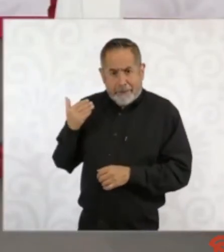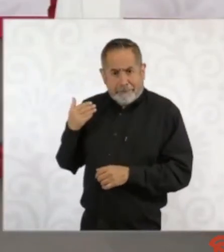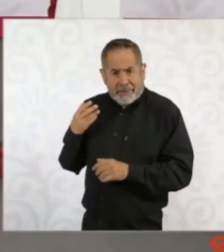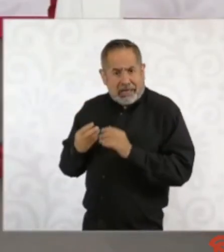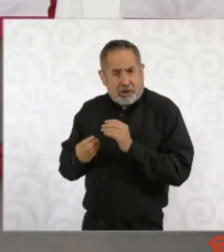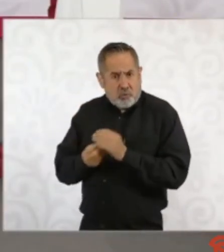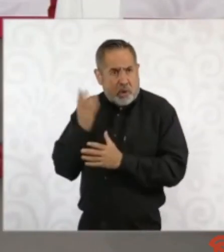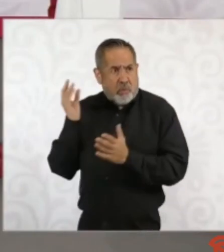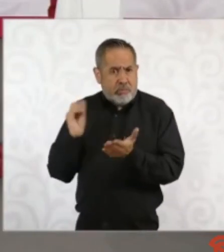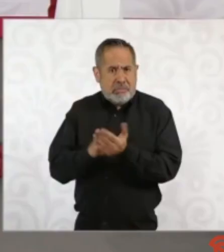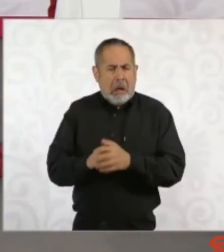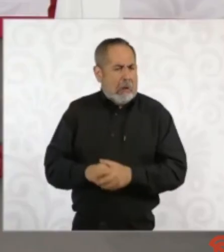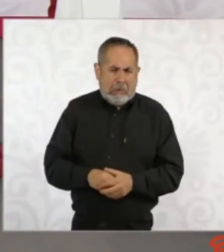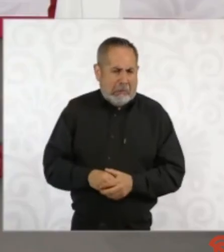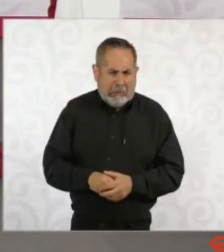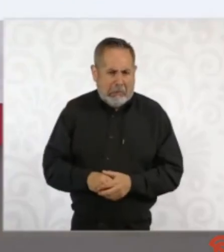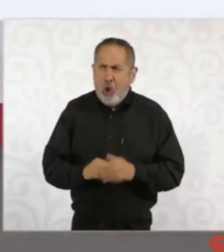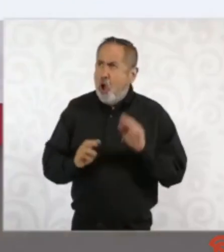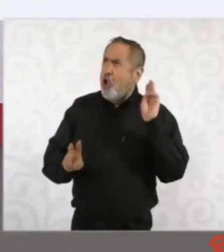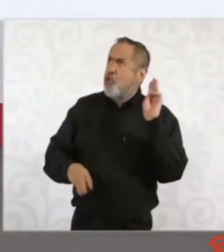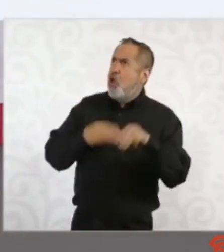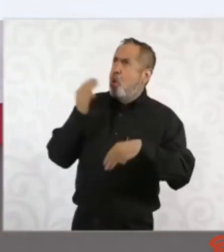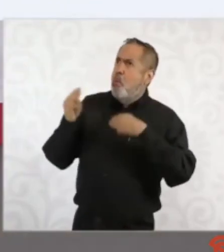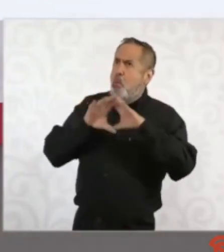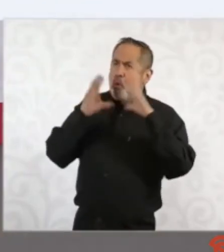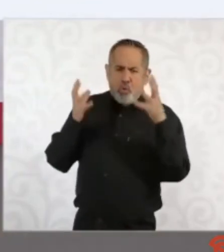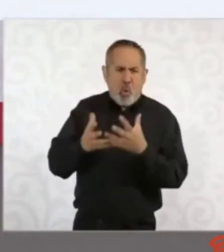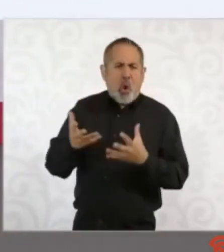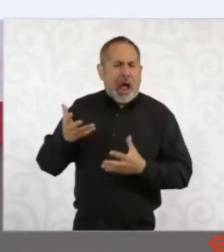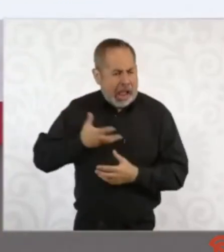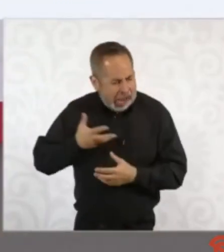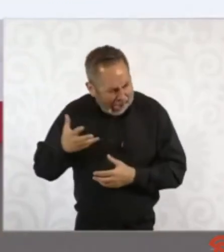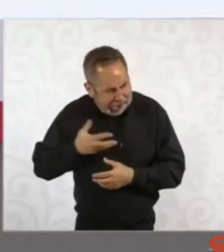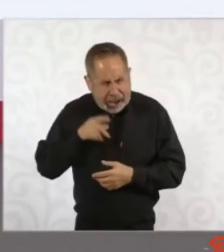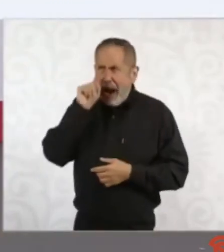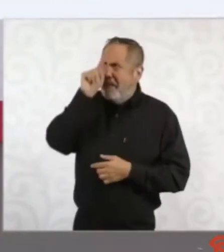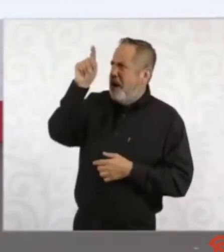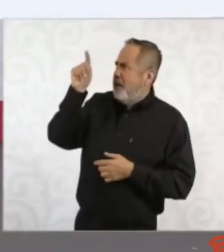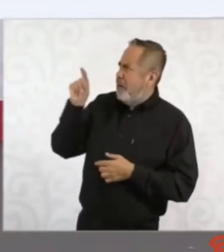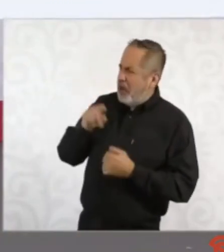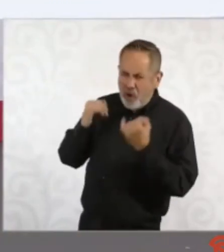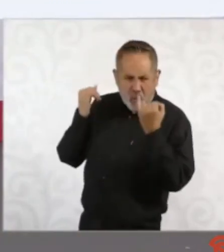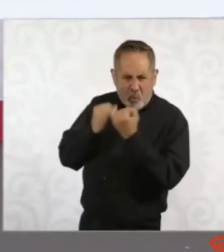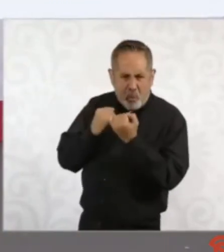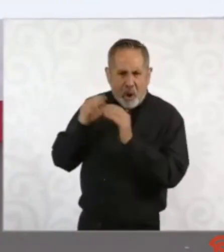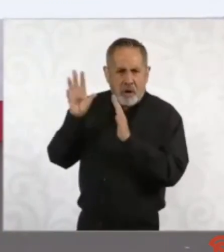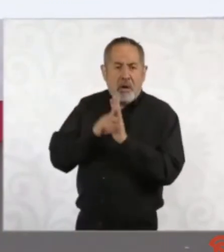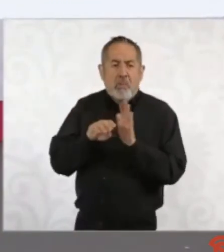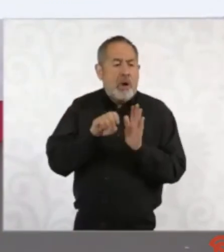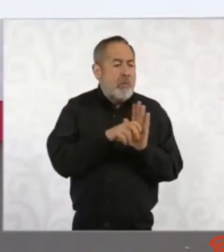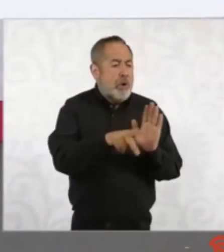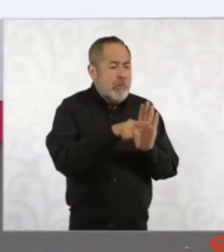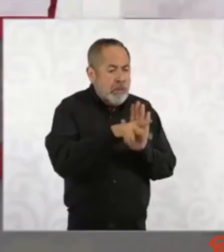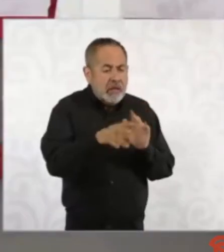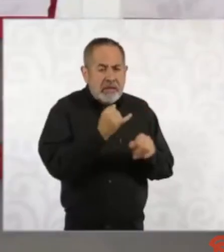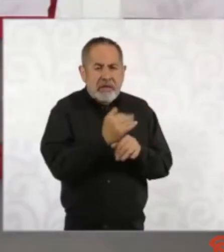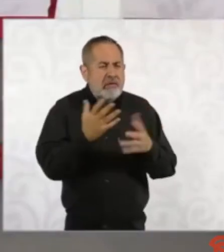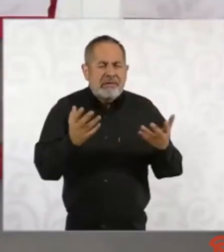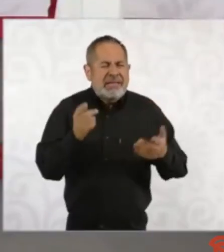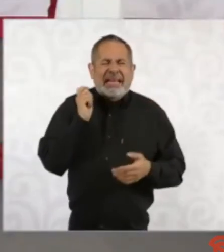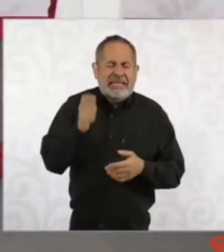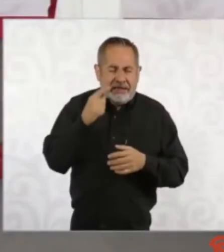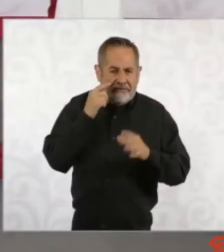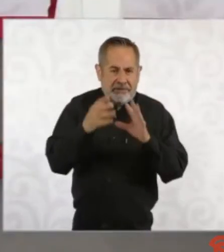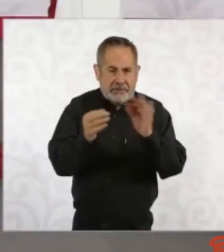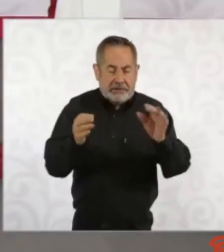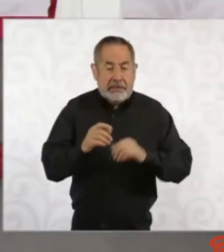país. Muchos países del mundo lo tienen y nosotros lo vemos y estamos acostumbrados en la prensa escrita, en internet. ¿Qué tiene que